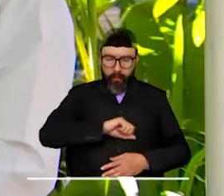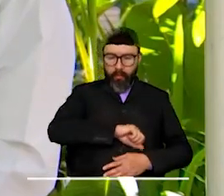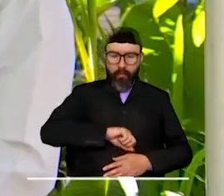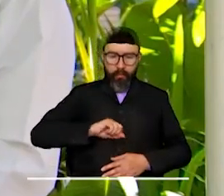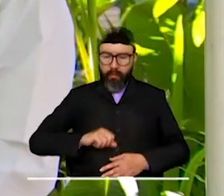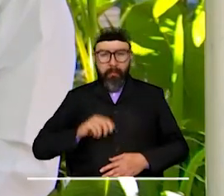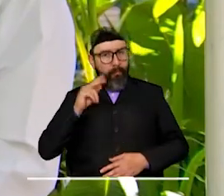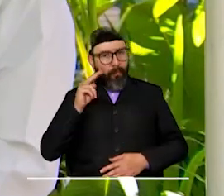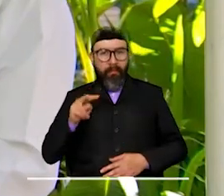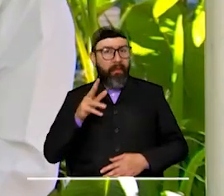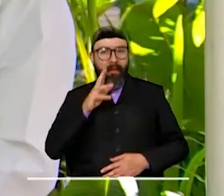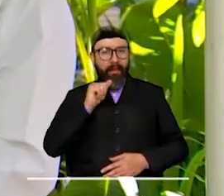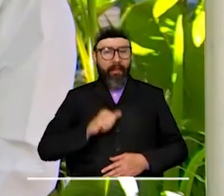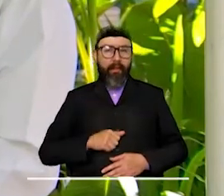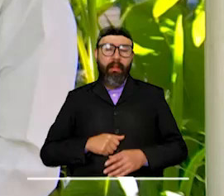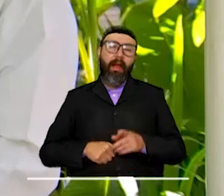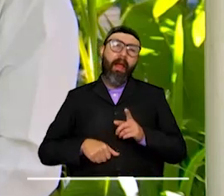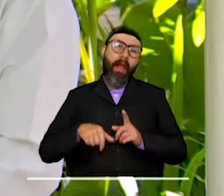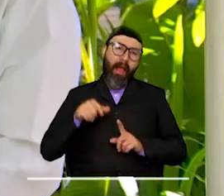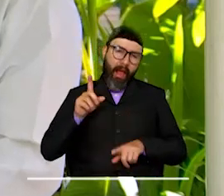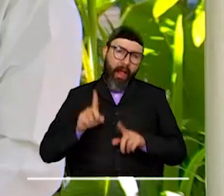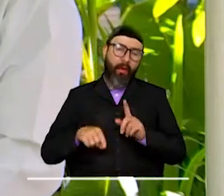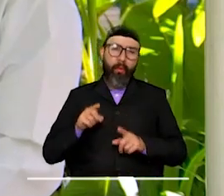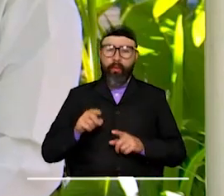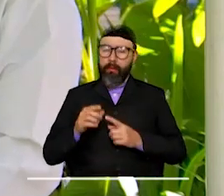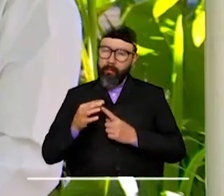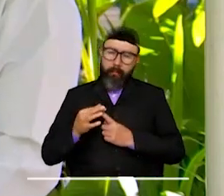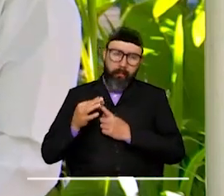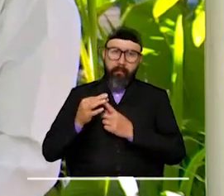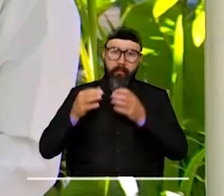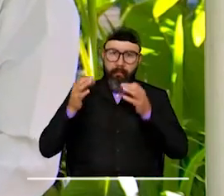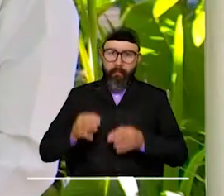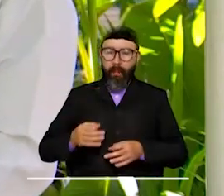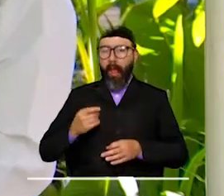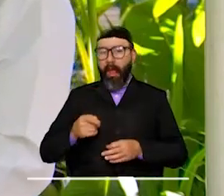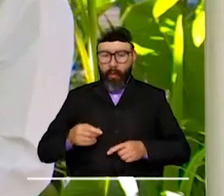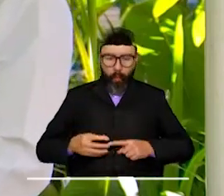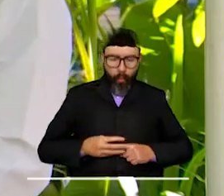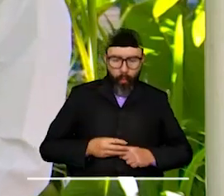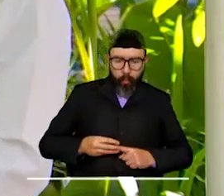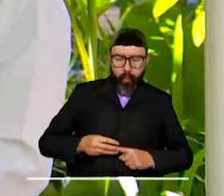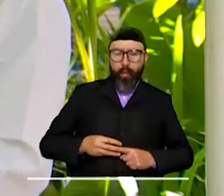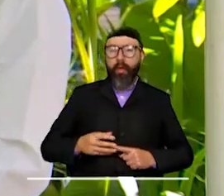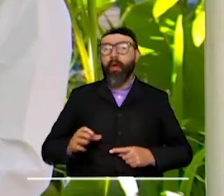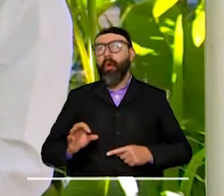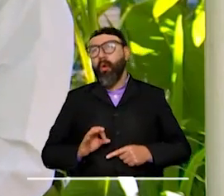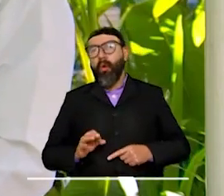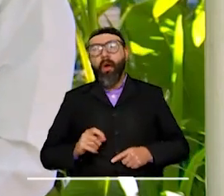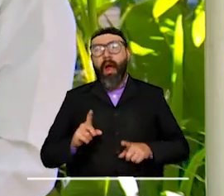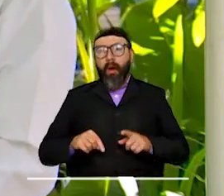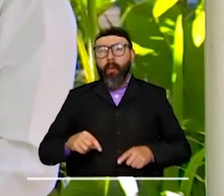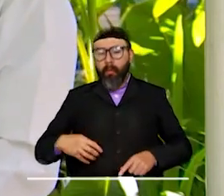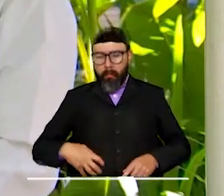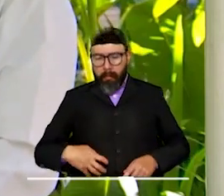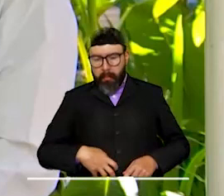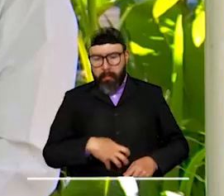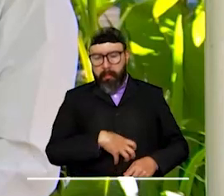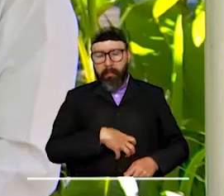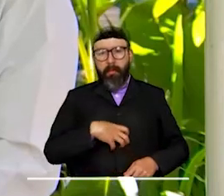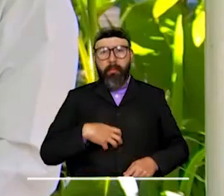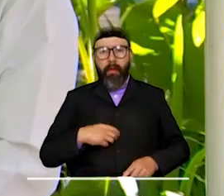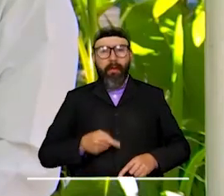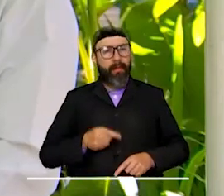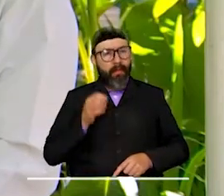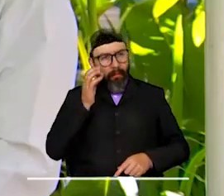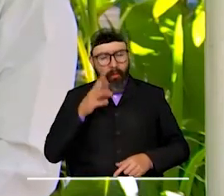Hay algunos diagnósticos que se hacen muy puntuales con el apéndice, con algunos órganos del estómago, en los reflujos